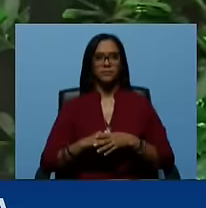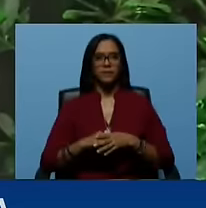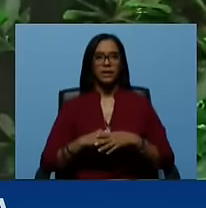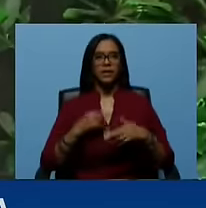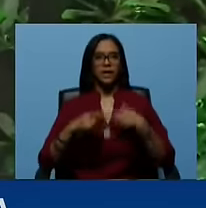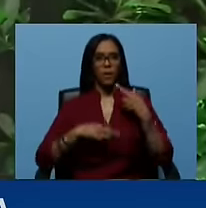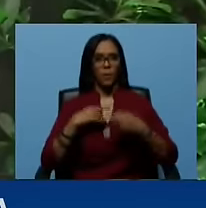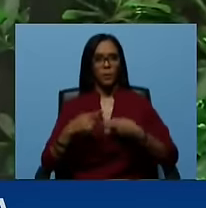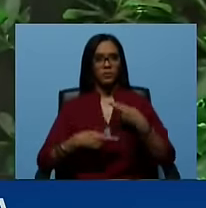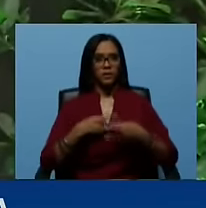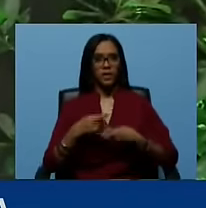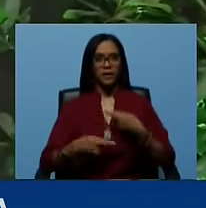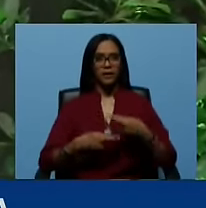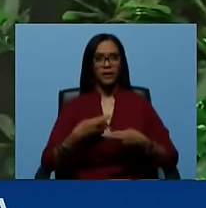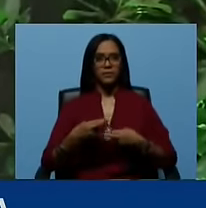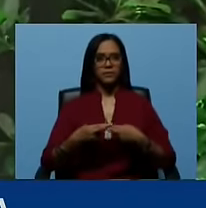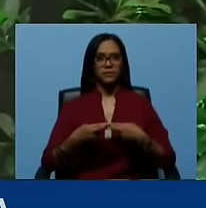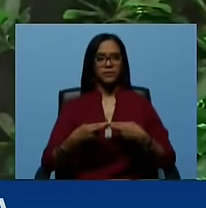revolucionaria,